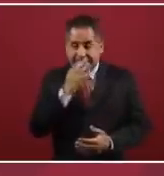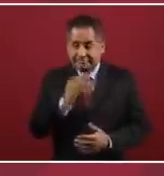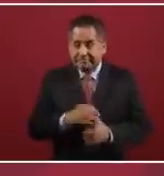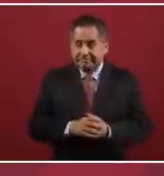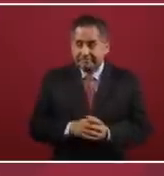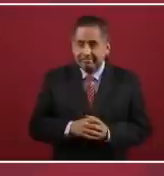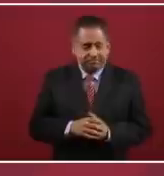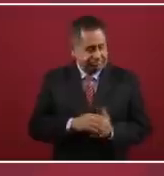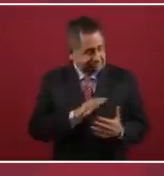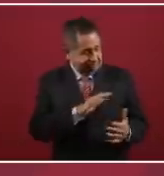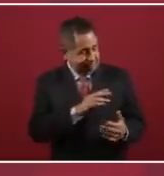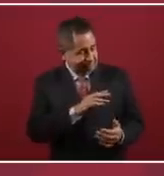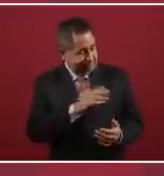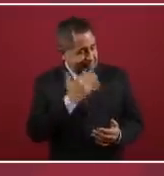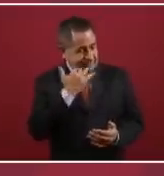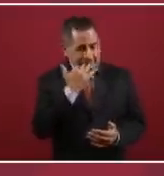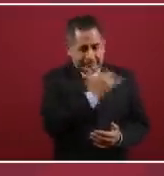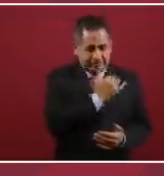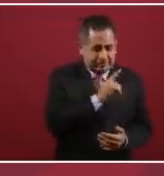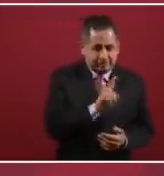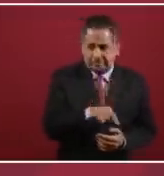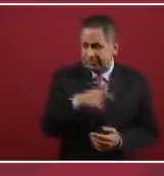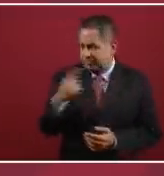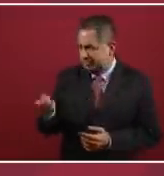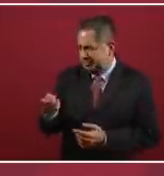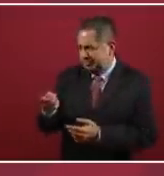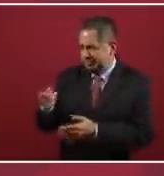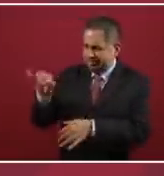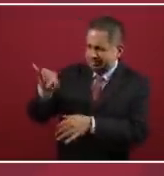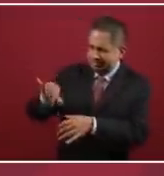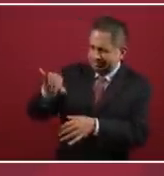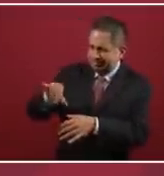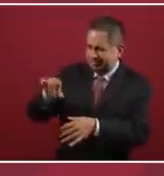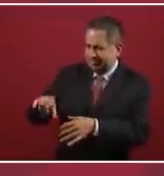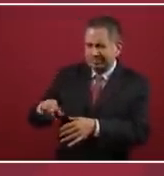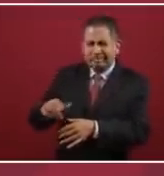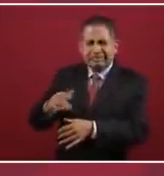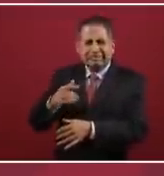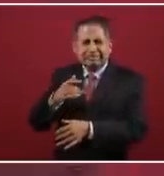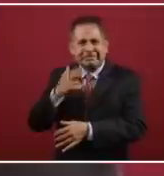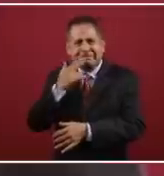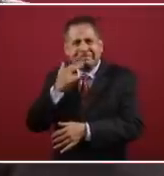¿qué tiene que ver con otra jarra de sustancia